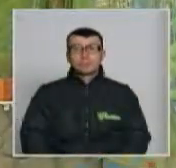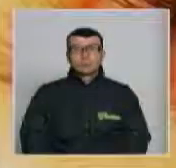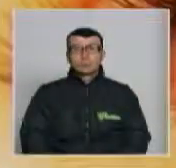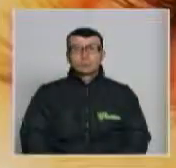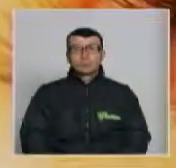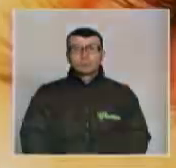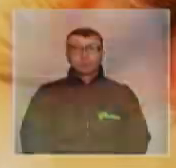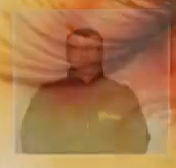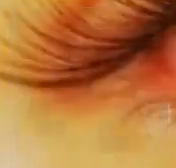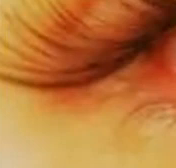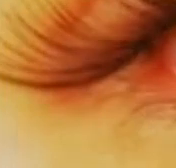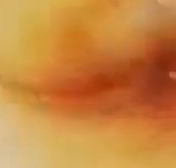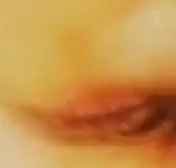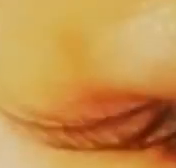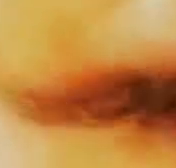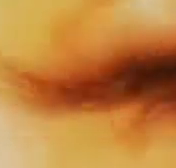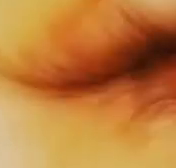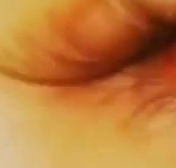comerciales.